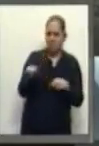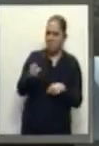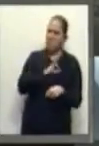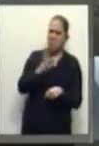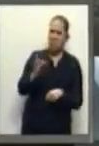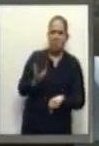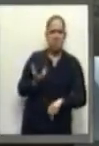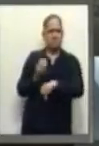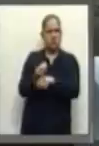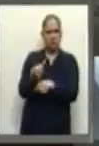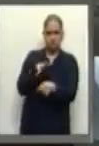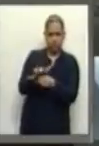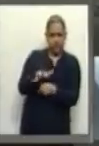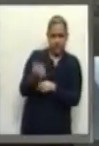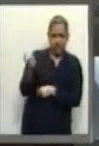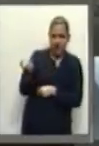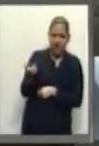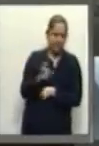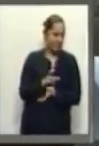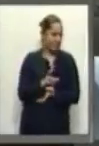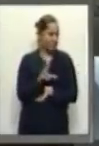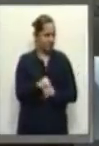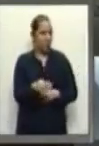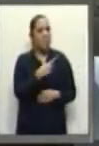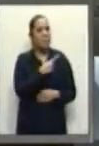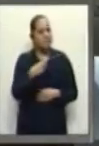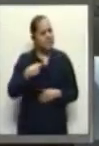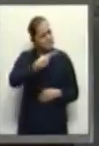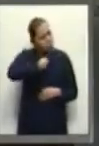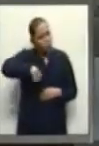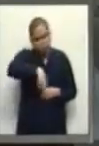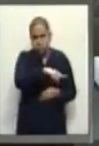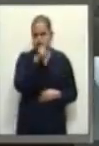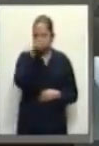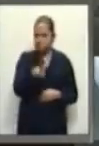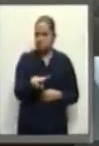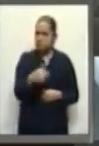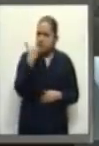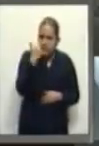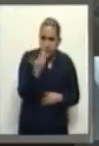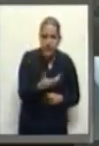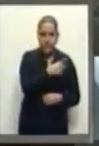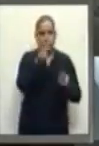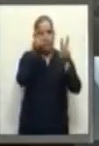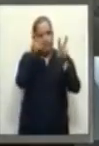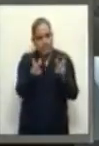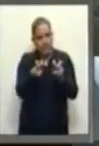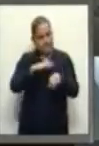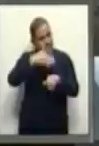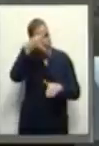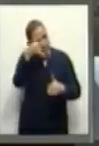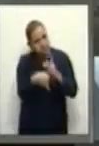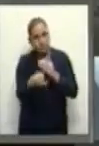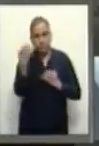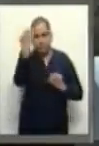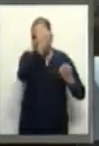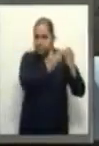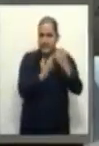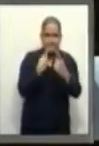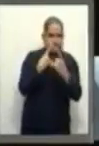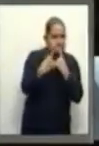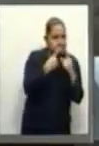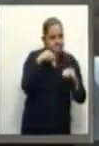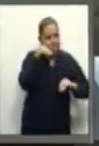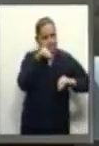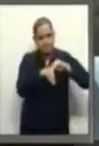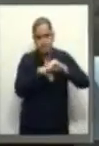que expresamos nuestra voluntad para legislar esta materia expresamos nuestra voluntad para que se resuelva con la